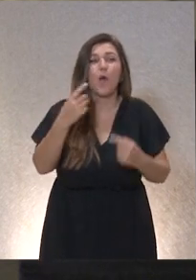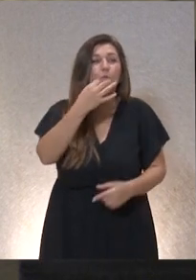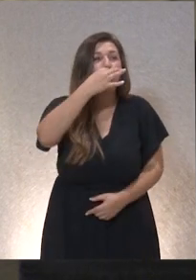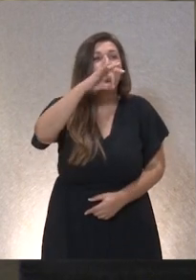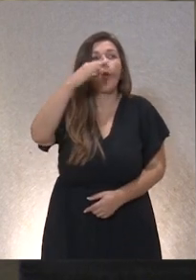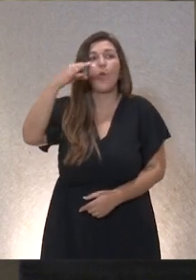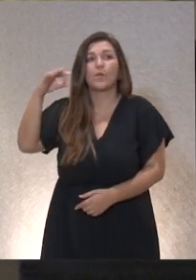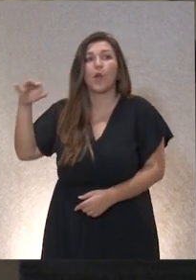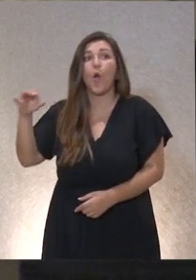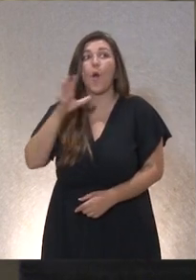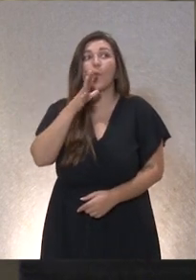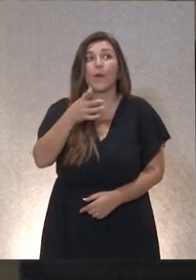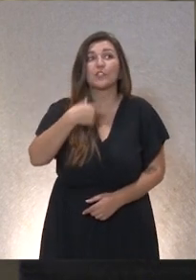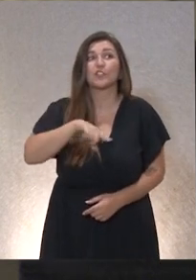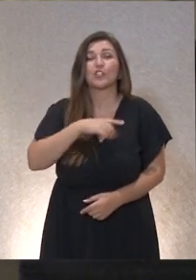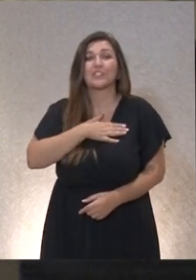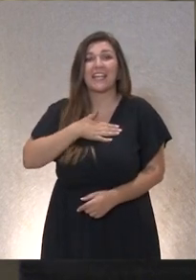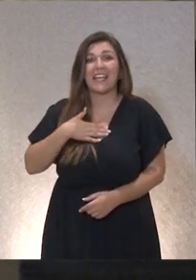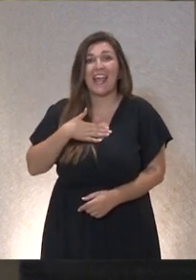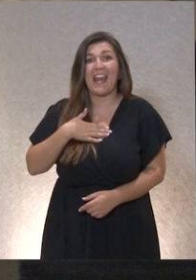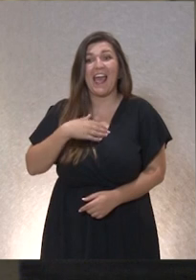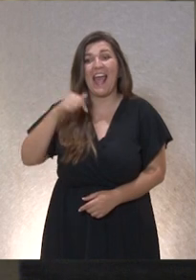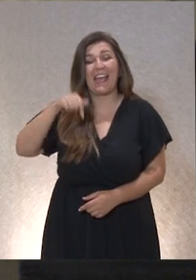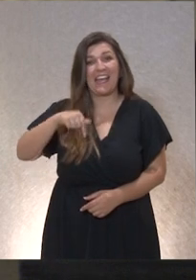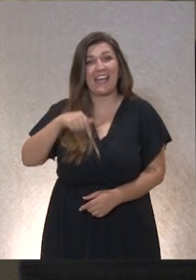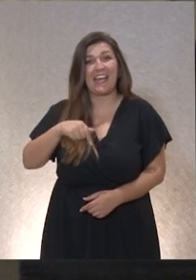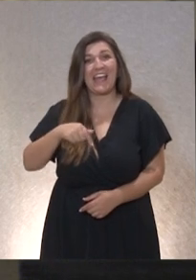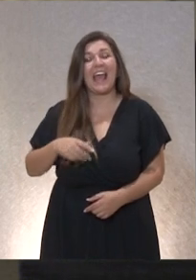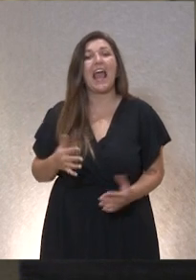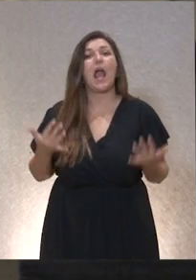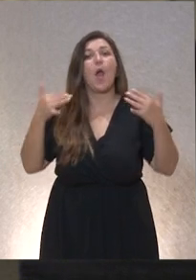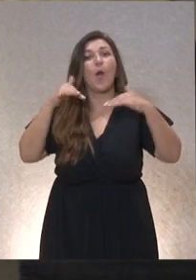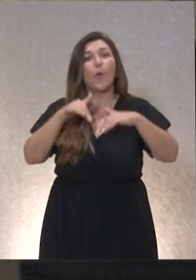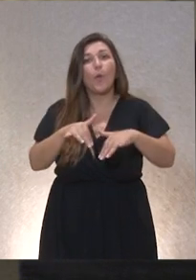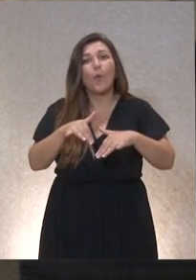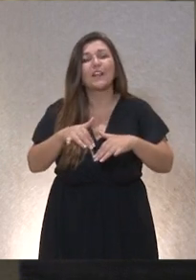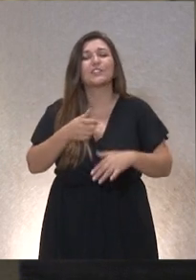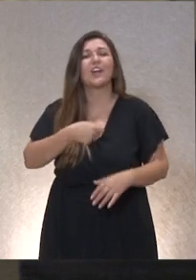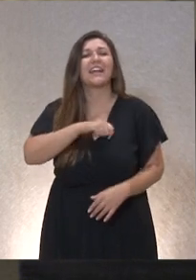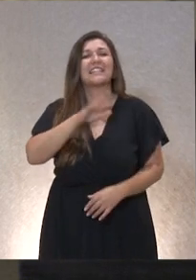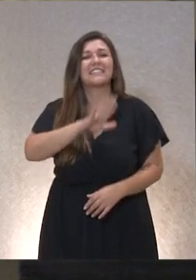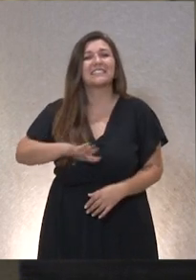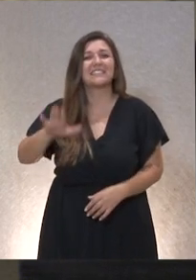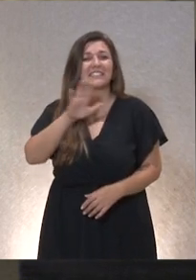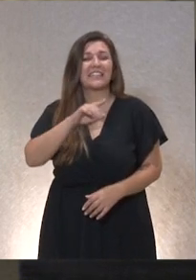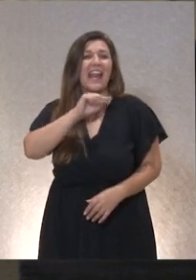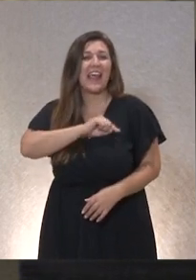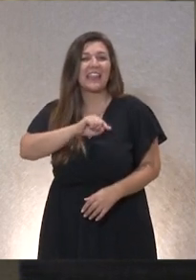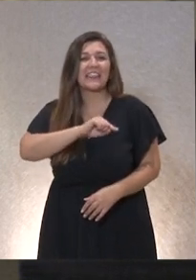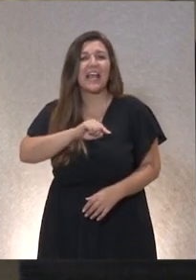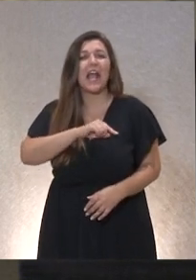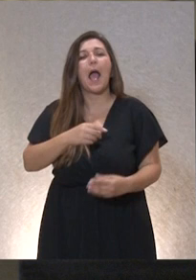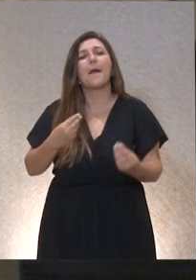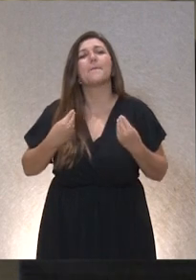razón hemos querido que el encuentro Estatal de ética traiga la voz de personas con vidas llenas relecciones que hagan que han